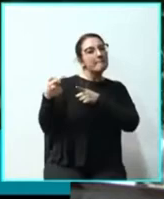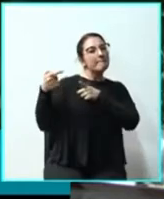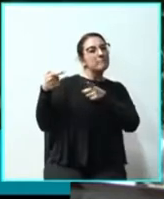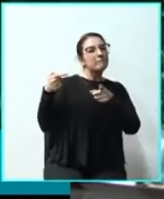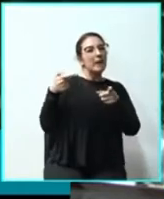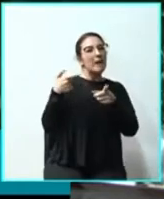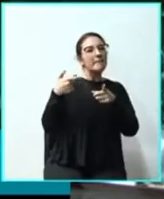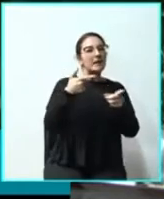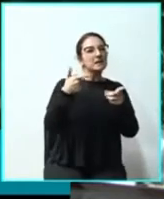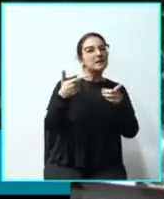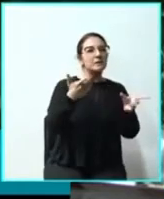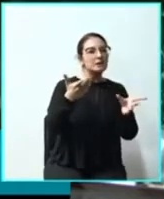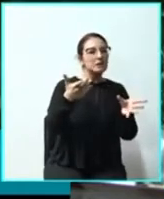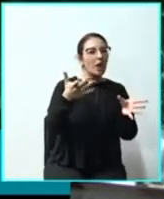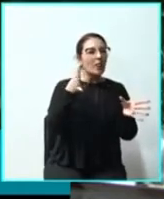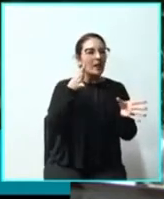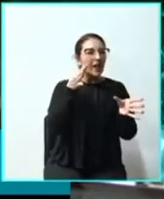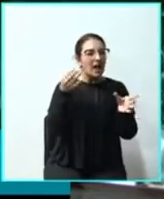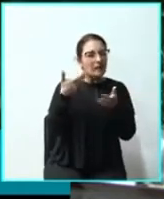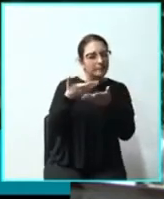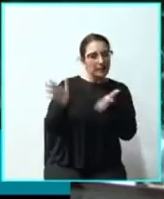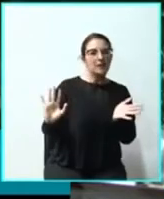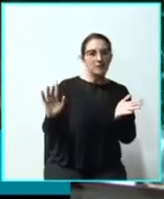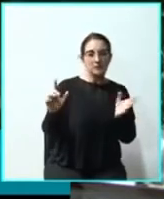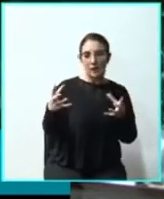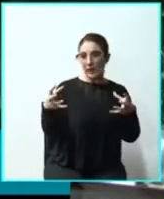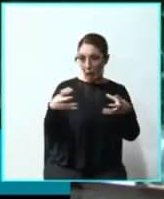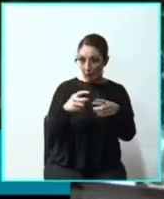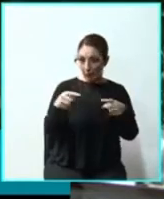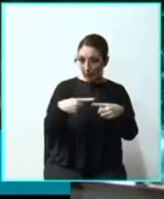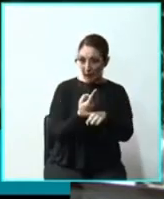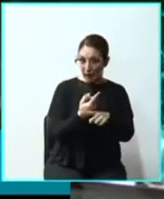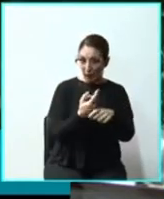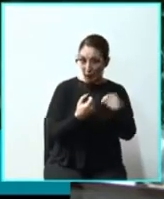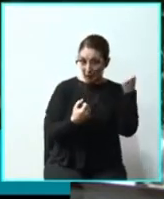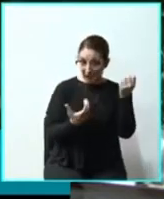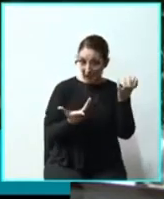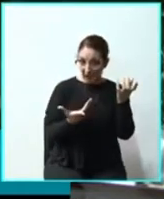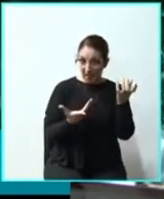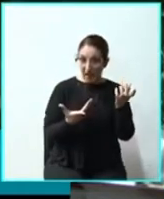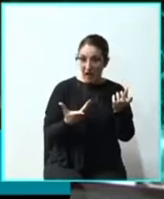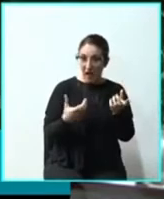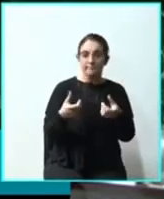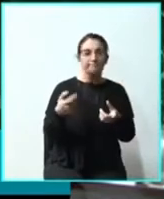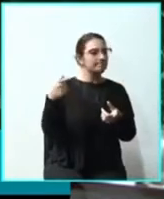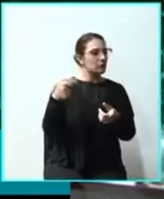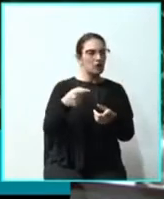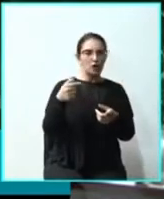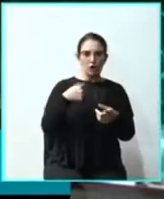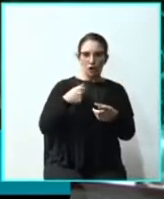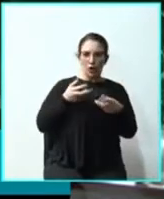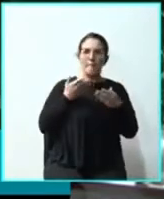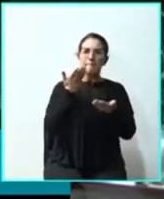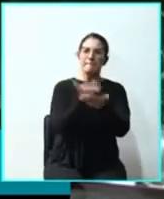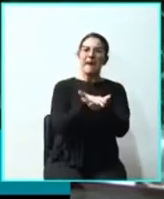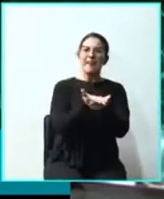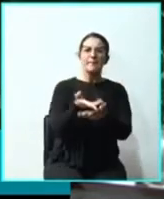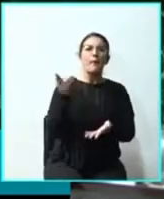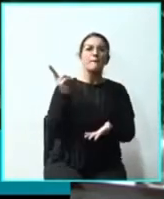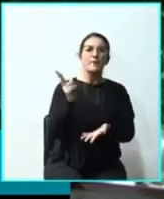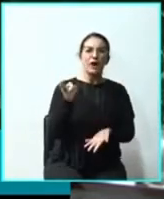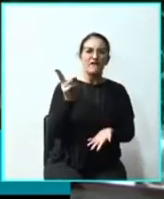sesgo discriminatorio. Por eso el Frente de Izquierda, señor presidente, va a pedir la prohibición de este